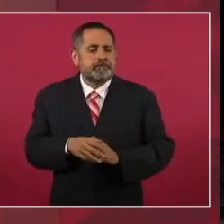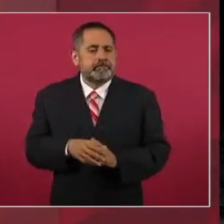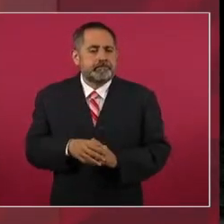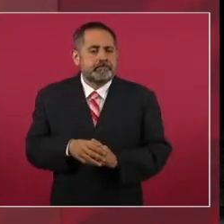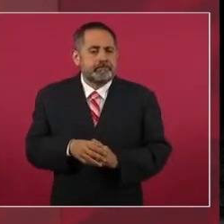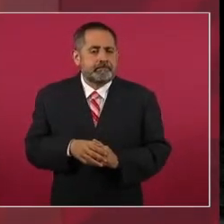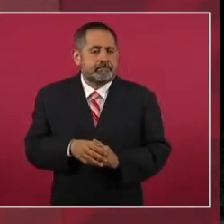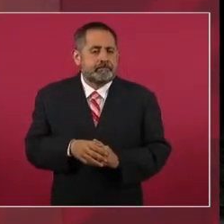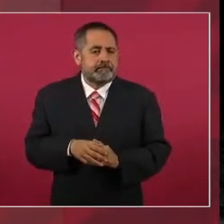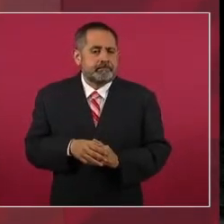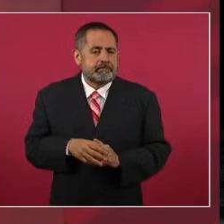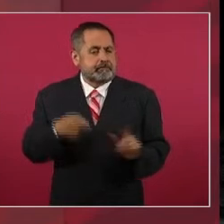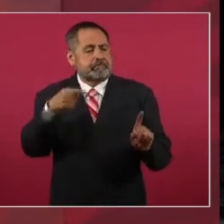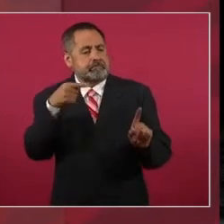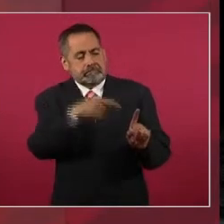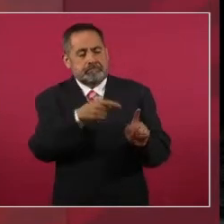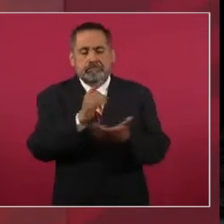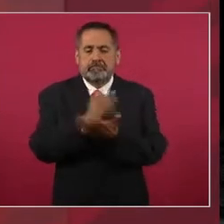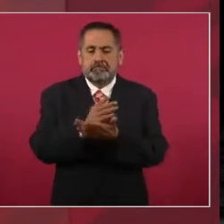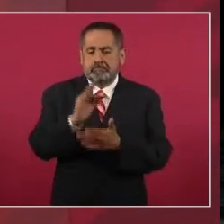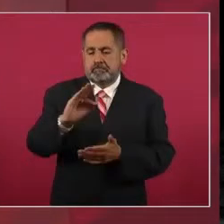es calderón